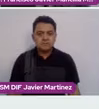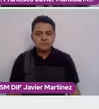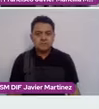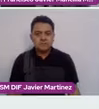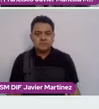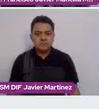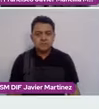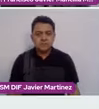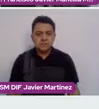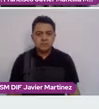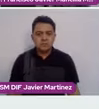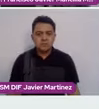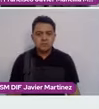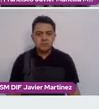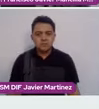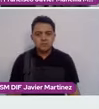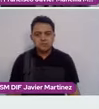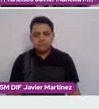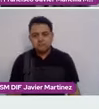de tomar los controles.